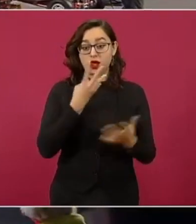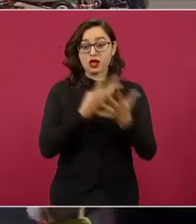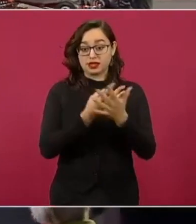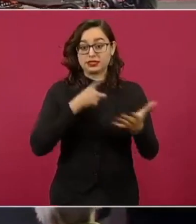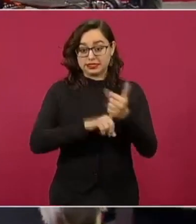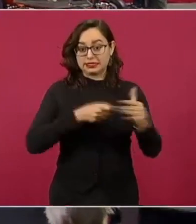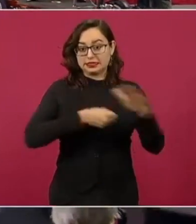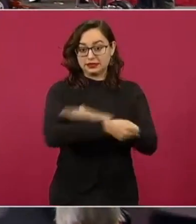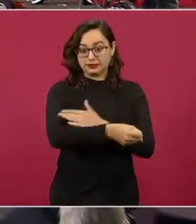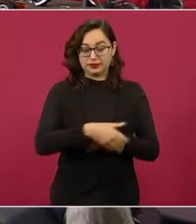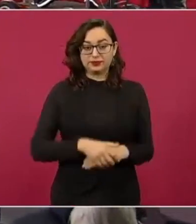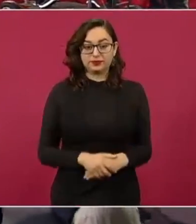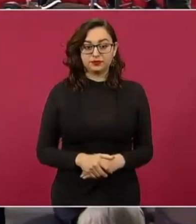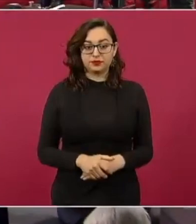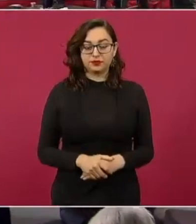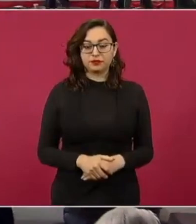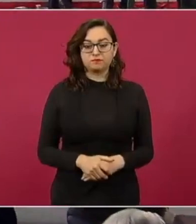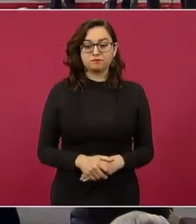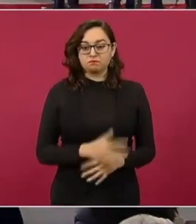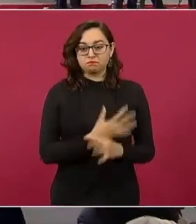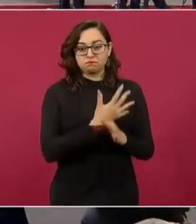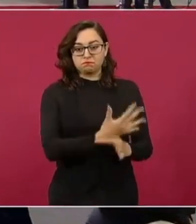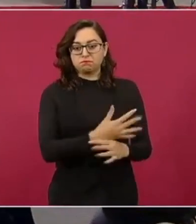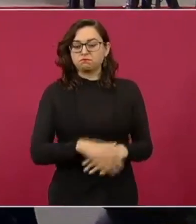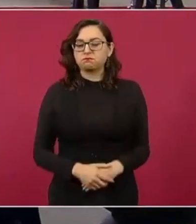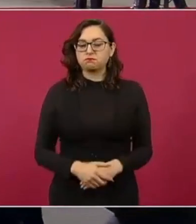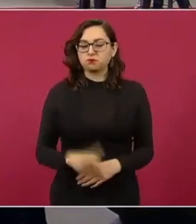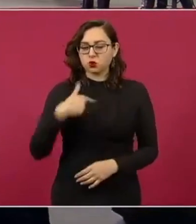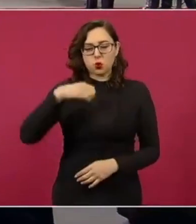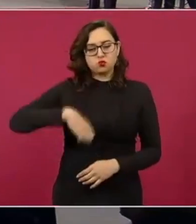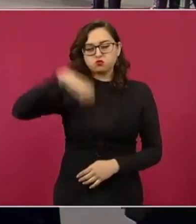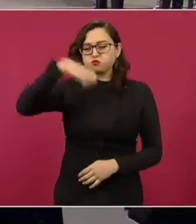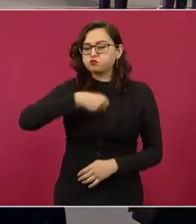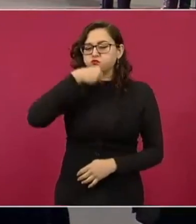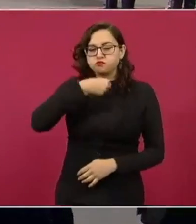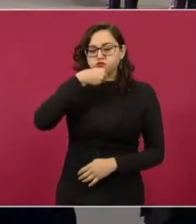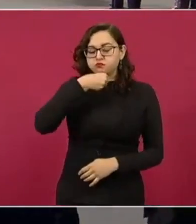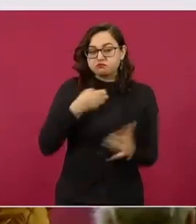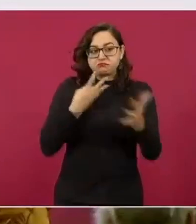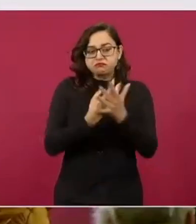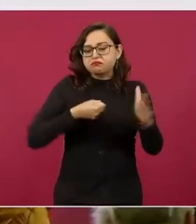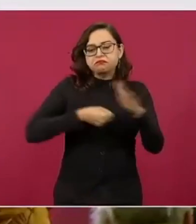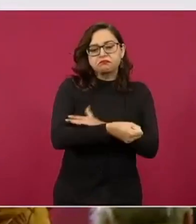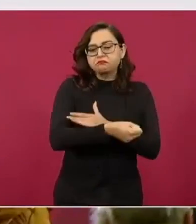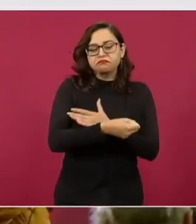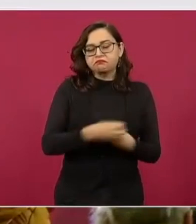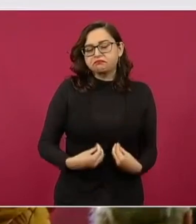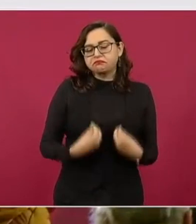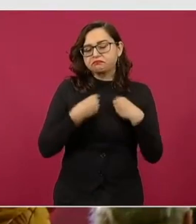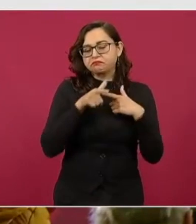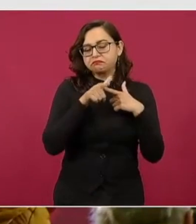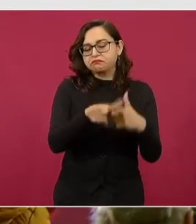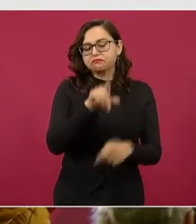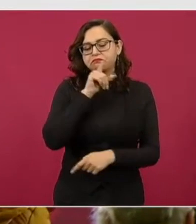no sobreviviré a mi cautiverio, pues ya estoy viejo, pero cuando muera, mis